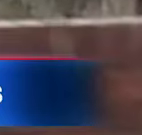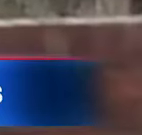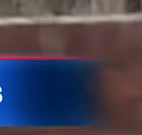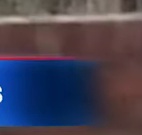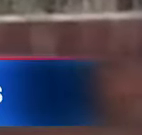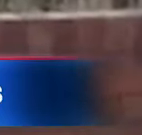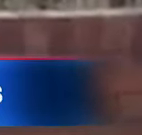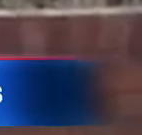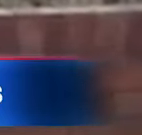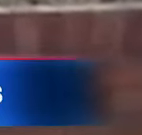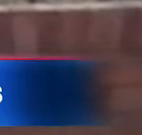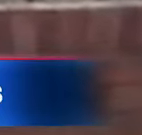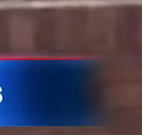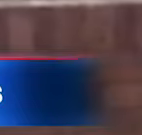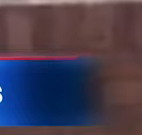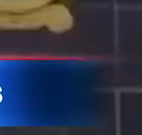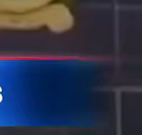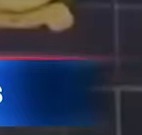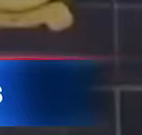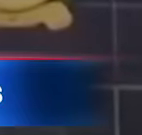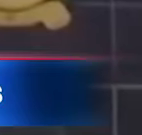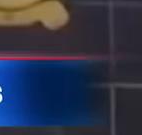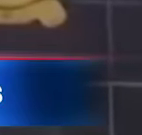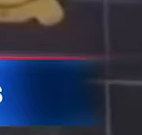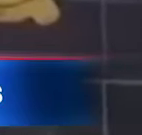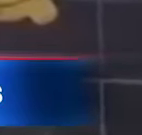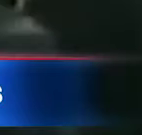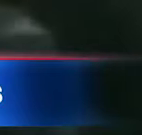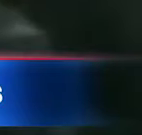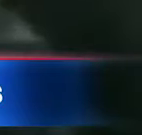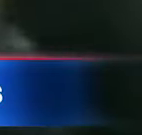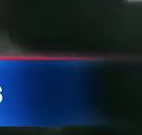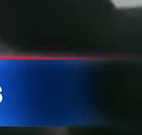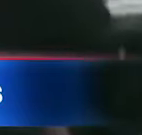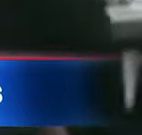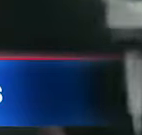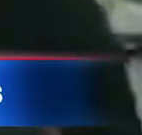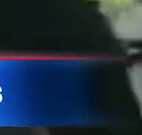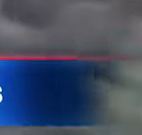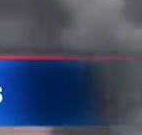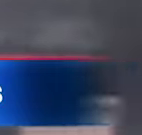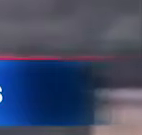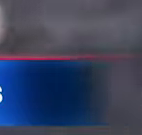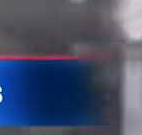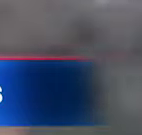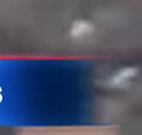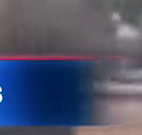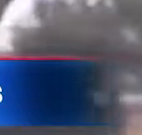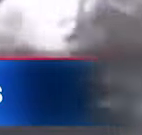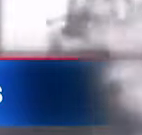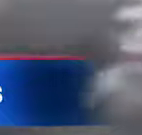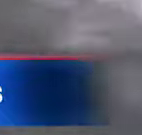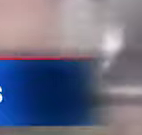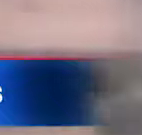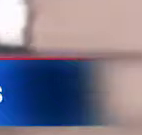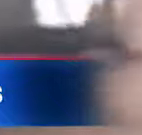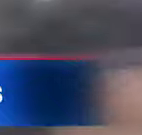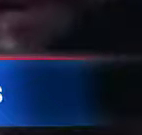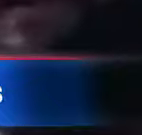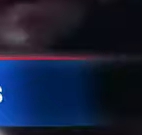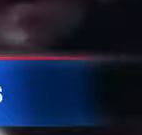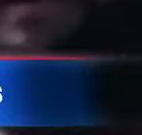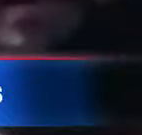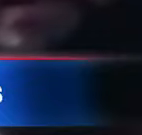Claudia G., quien días atrás fue cuestionada no solamente en el Ecuador, sino también en Colombia, con sus nexos con alias